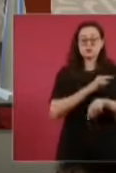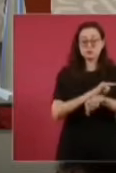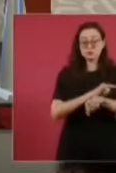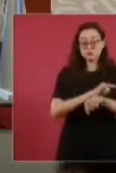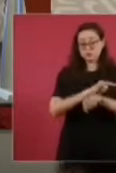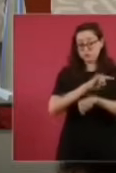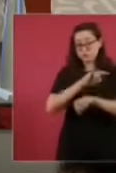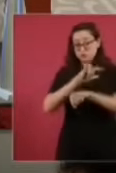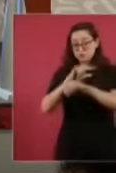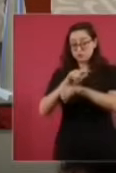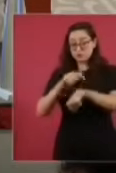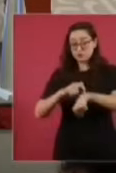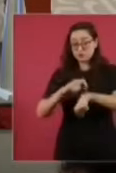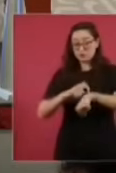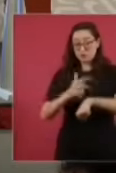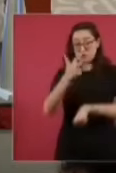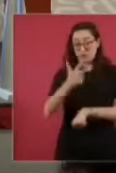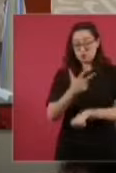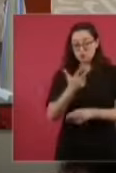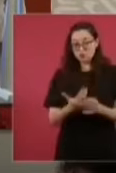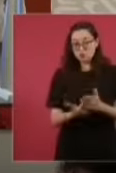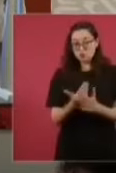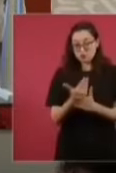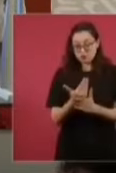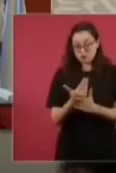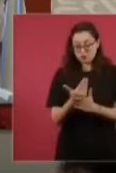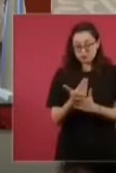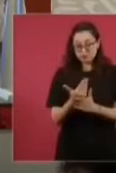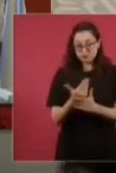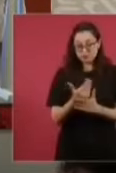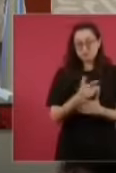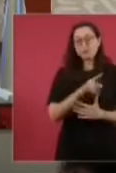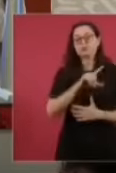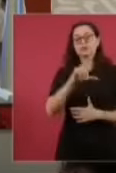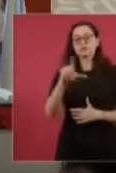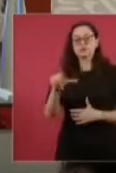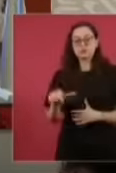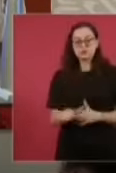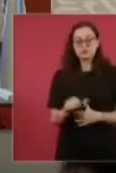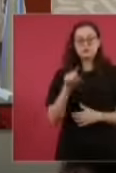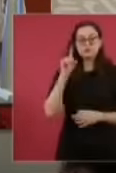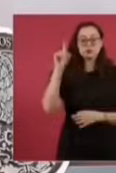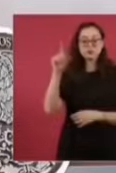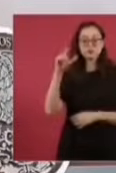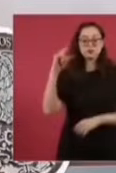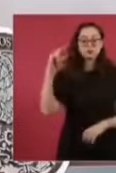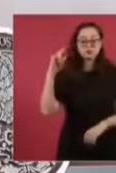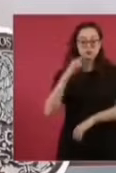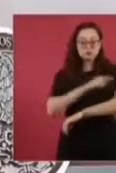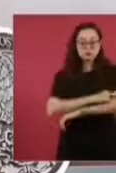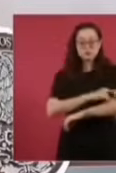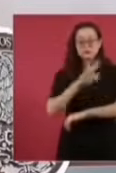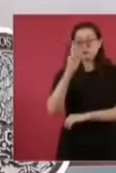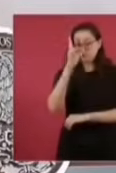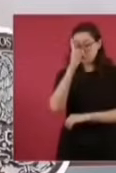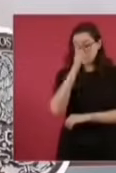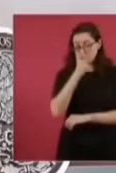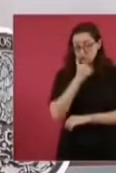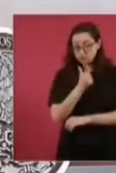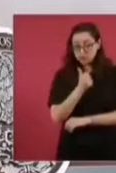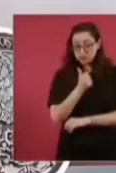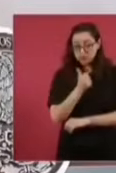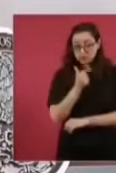8 de la mañana y se efectuó la coordinación respectiva en el aeropuerto de Hermosillo,